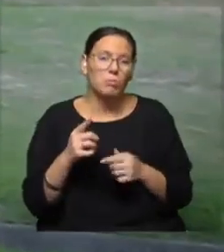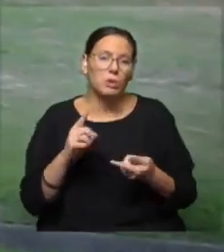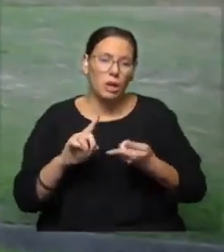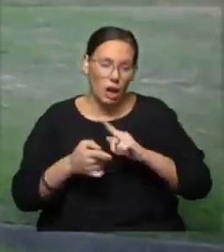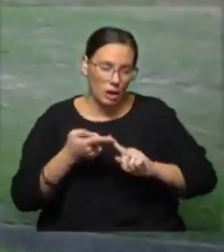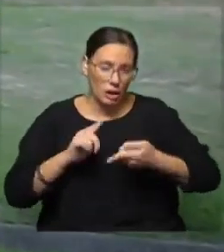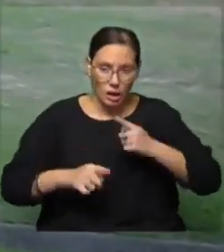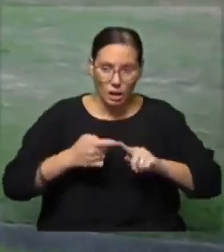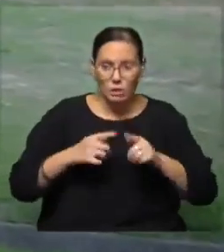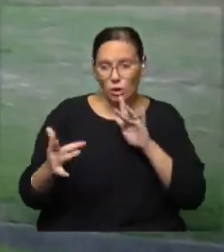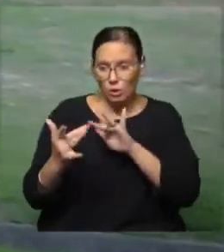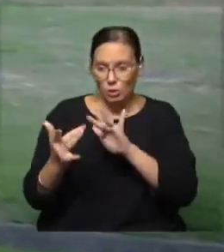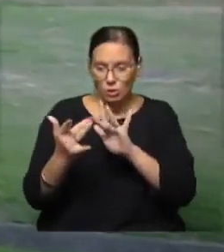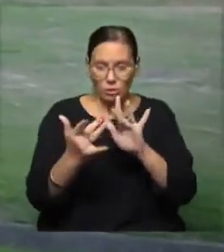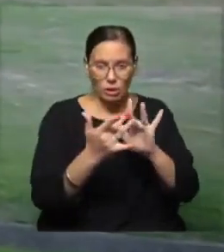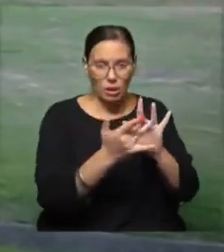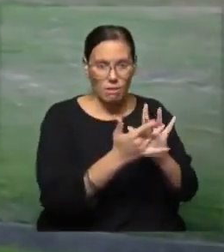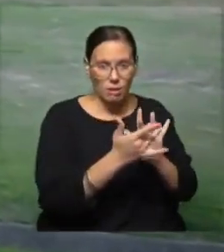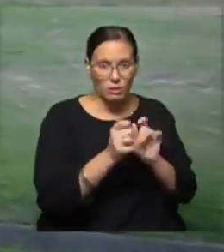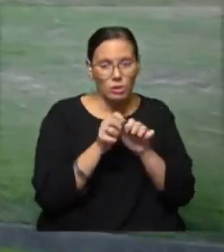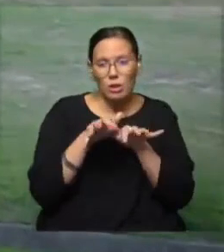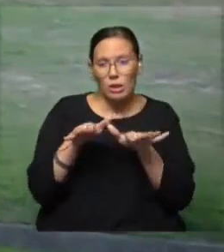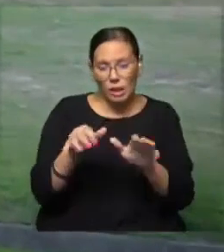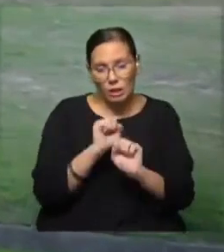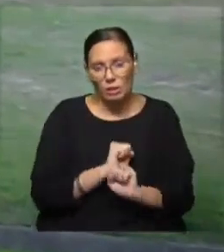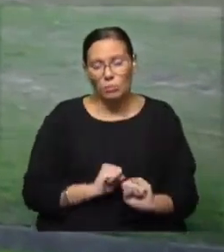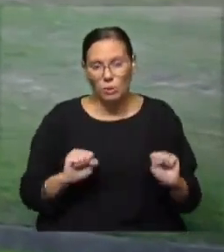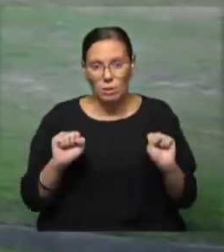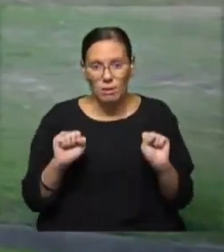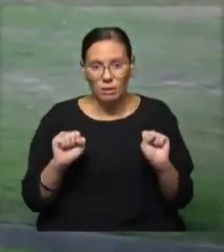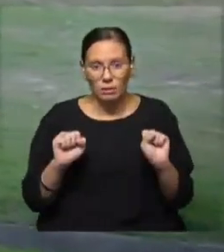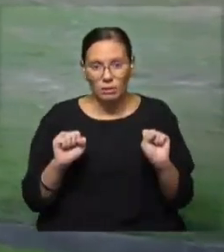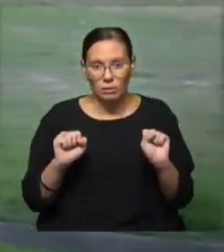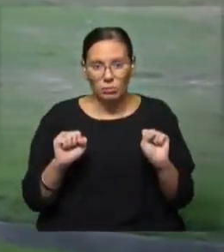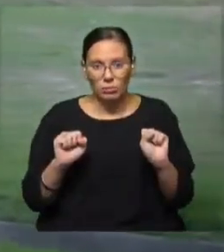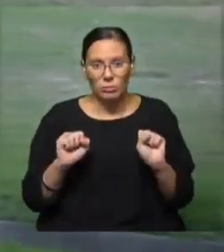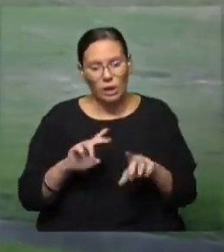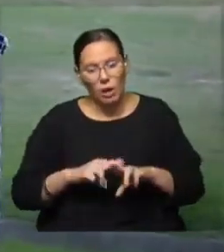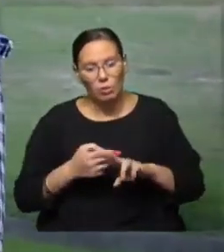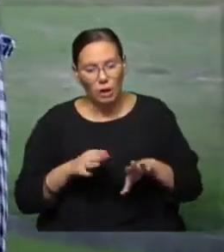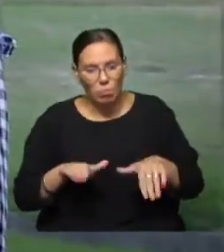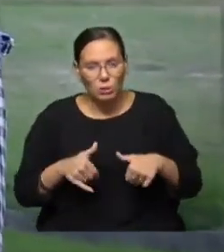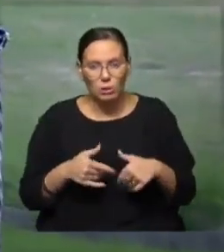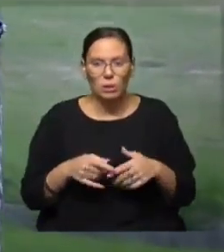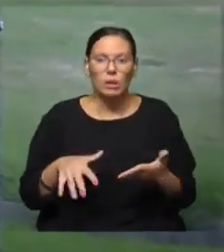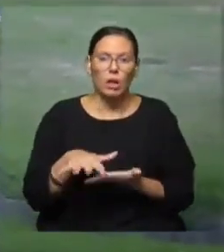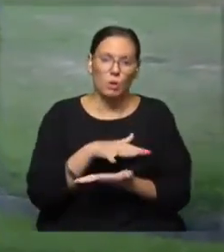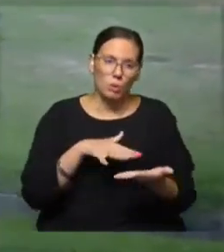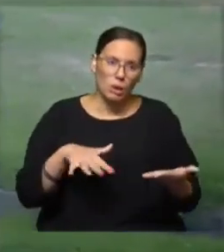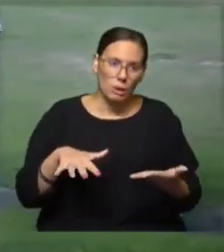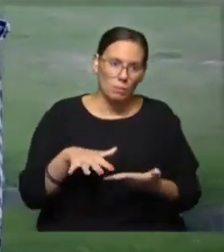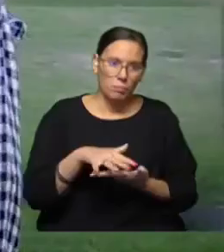vínculos y las redes posibles para reapropiarse del lugar, ¿no? Y